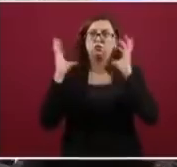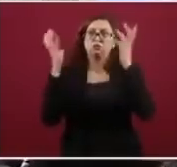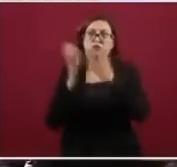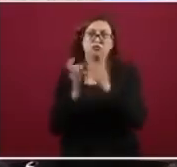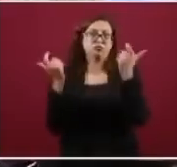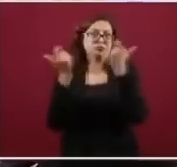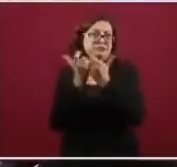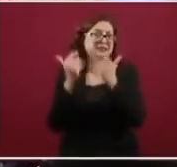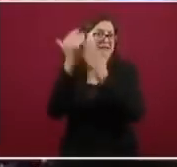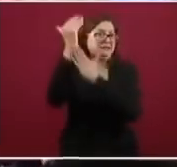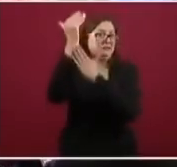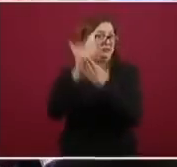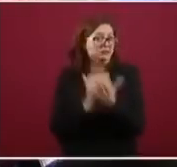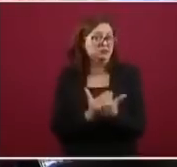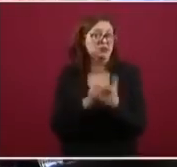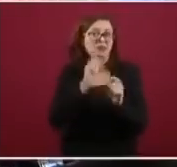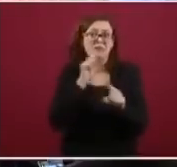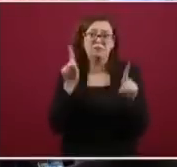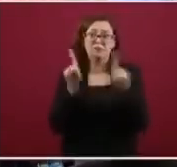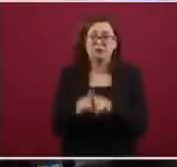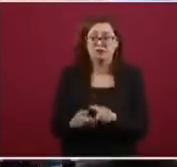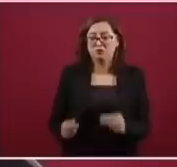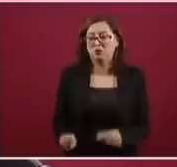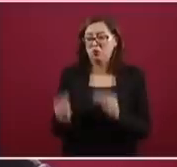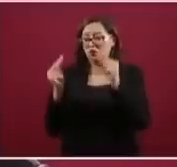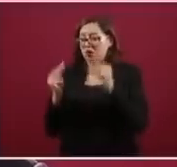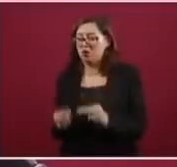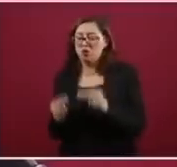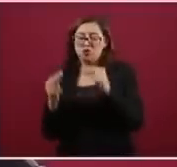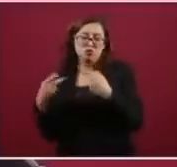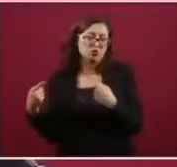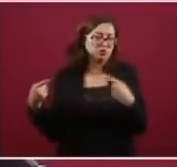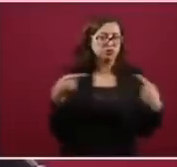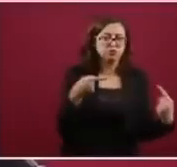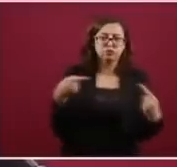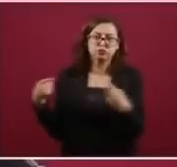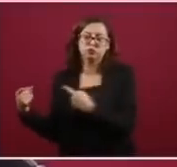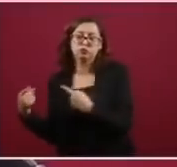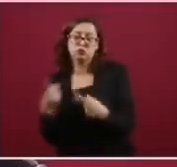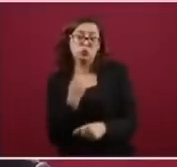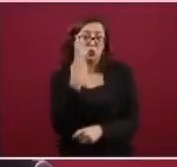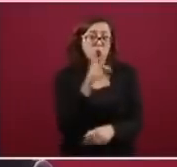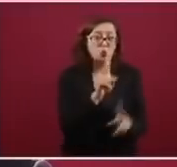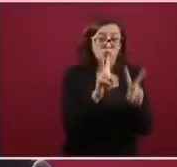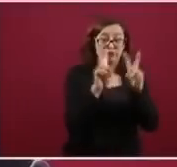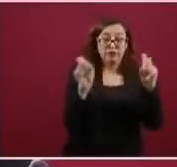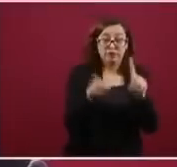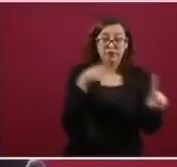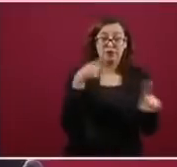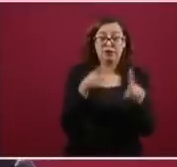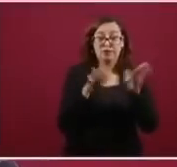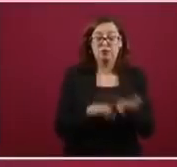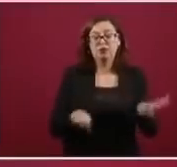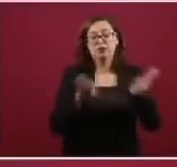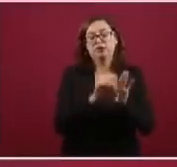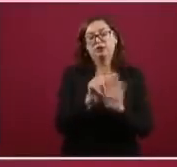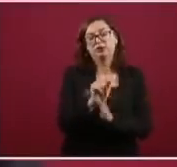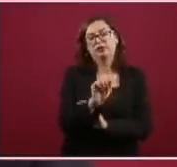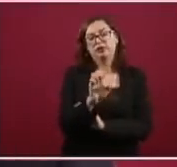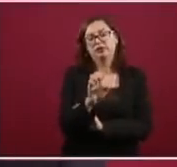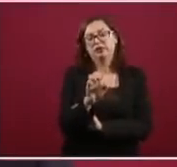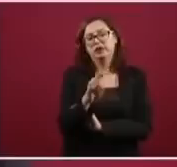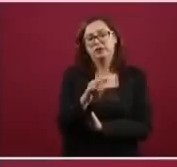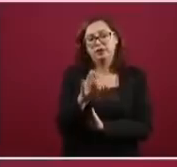de conflictos comerciales es la aprobación del tratado del nuevo tratado de libre comercio del tema los